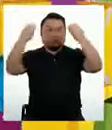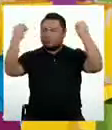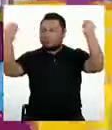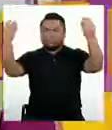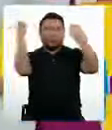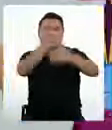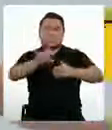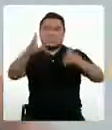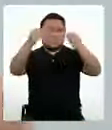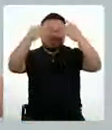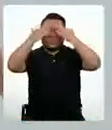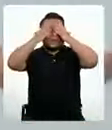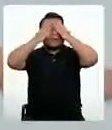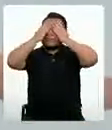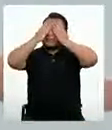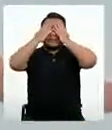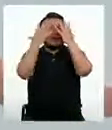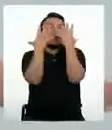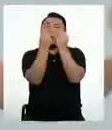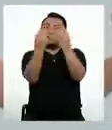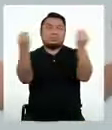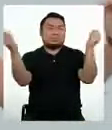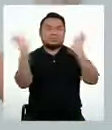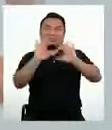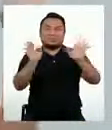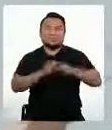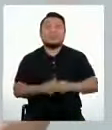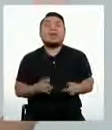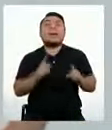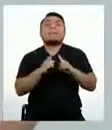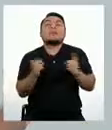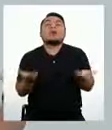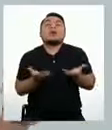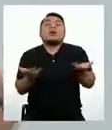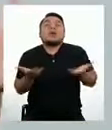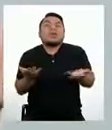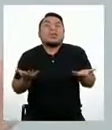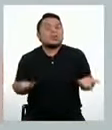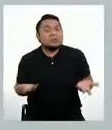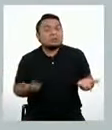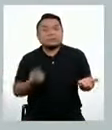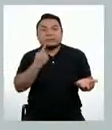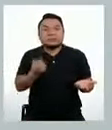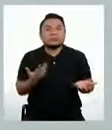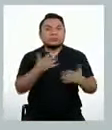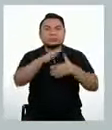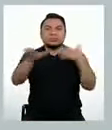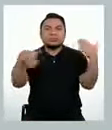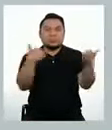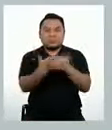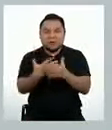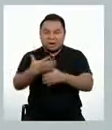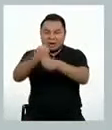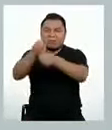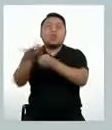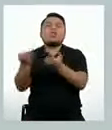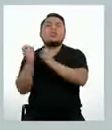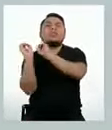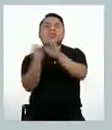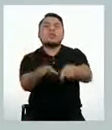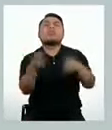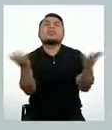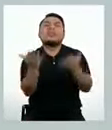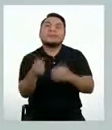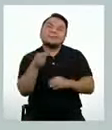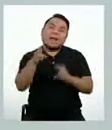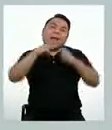billones! ¡Uf! Es demasiado. Pero, ¿dónde termina la mayor cantidad de todo este plástico? ¡En